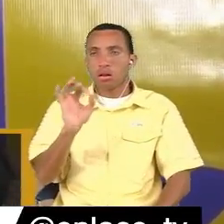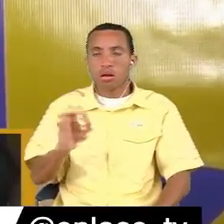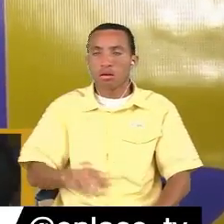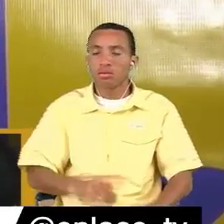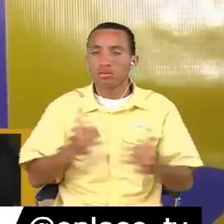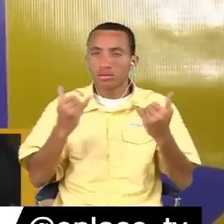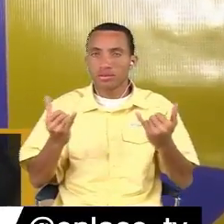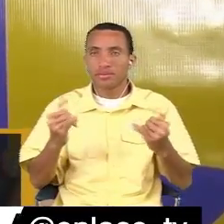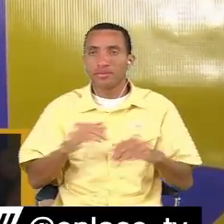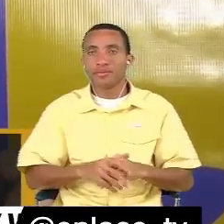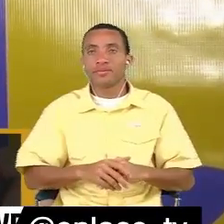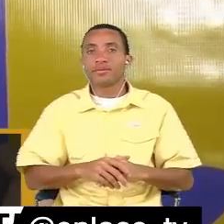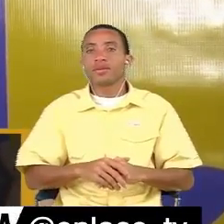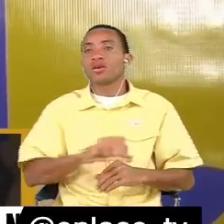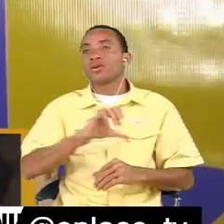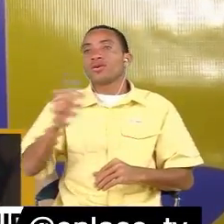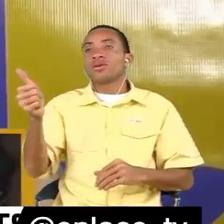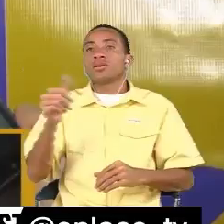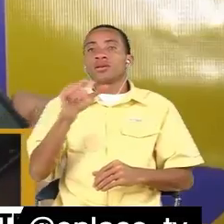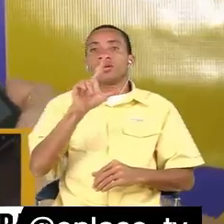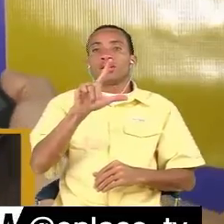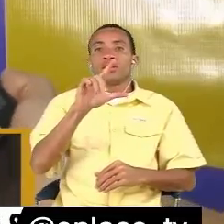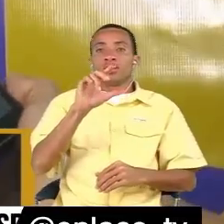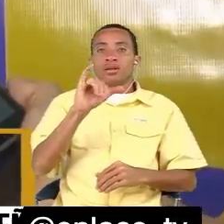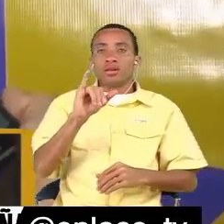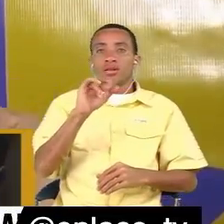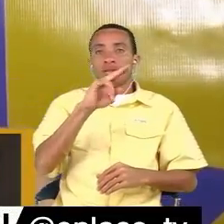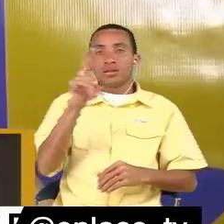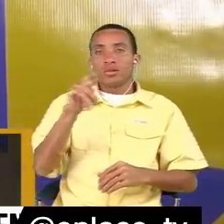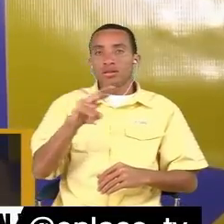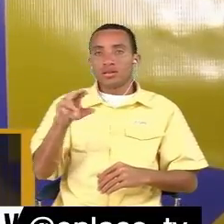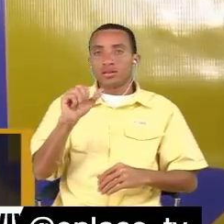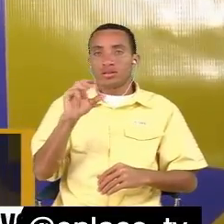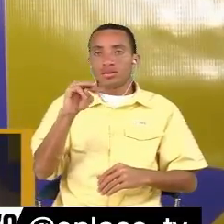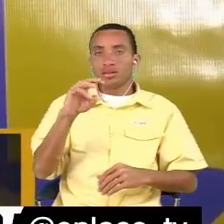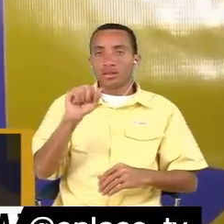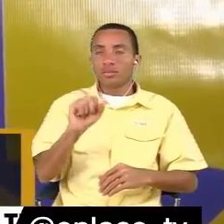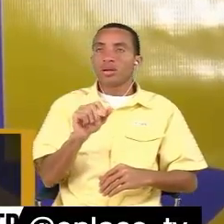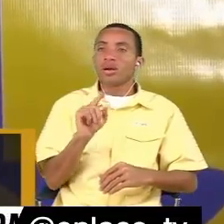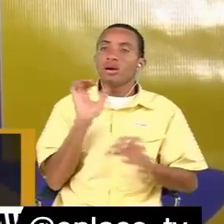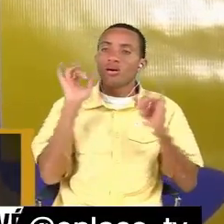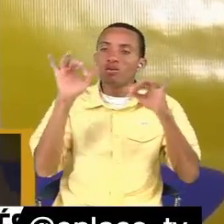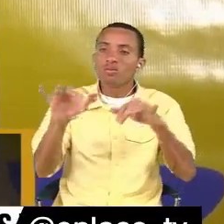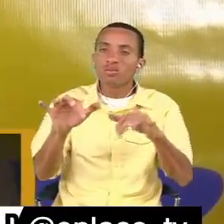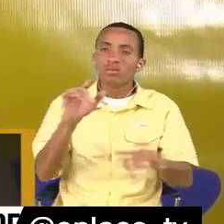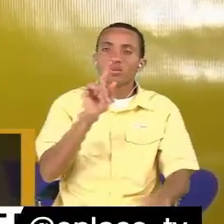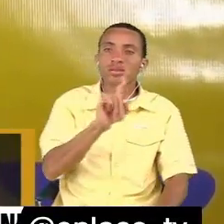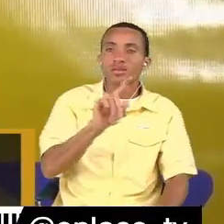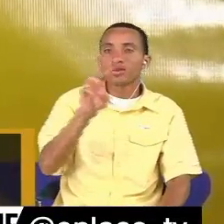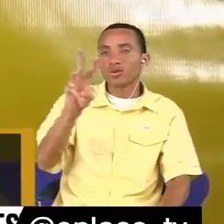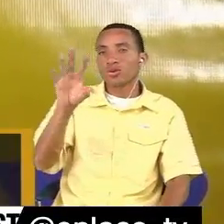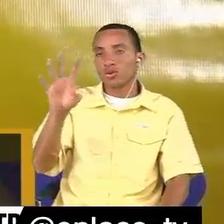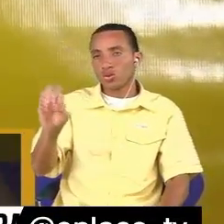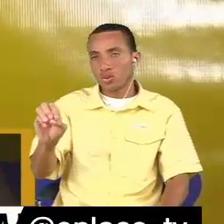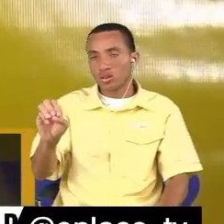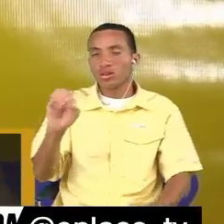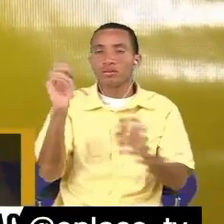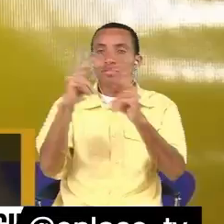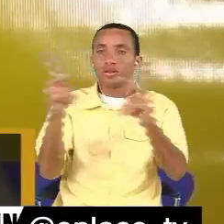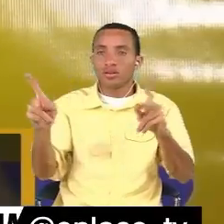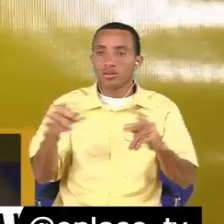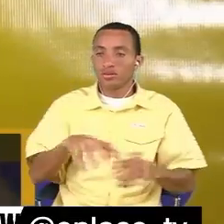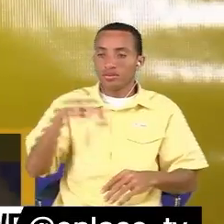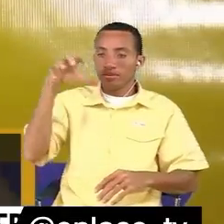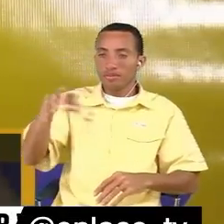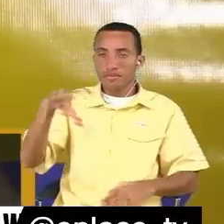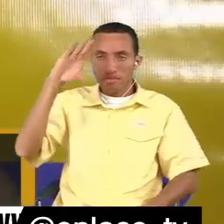hecho. Y tenemos la Lizama, que pues ahí hay aproximadamente 140 personas. La policía tiene un servicio permanente ahí de protección